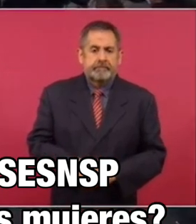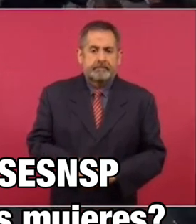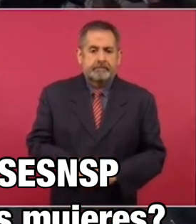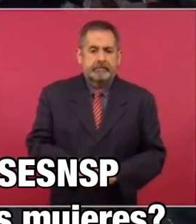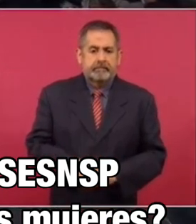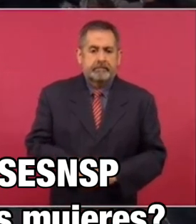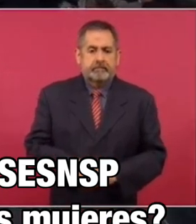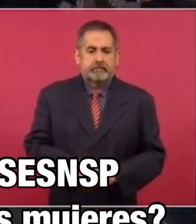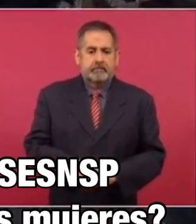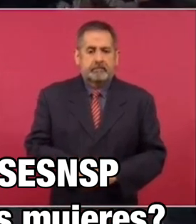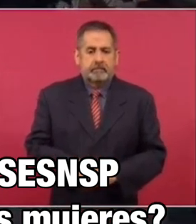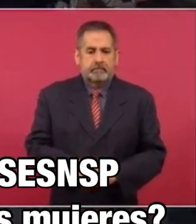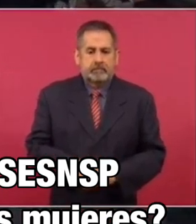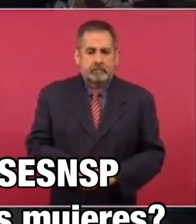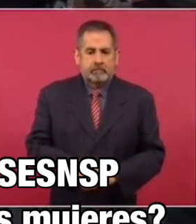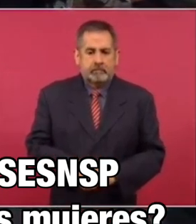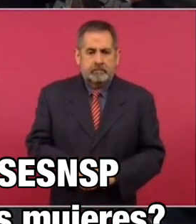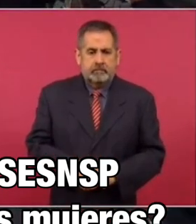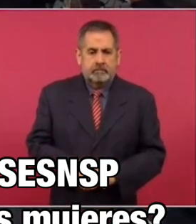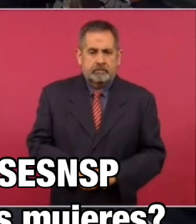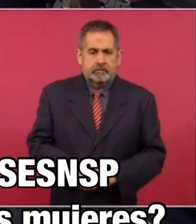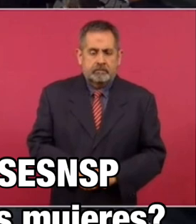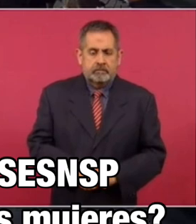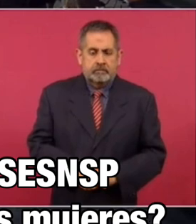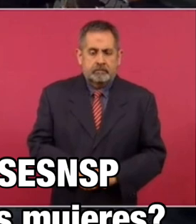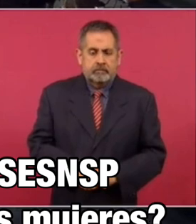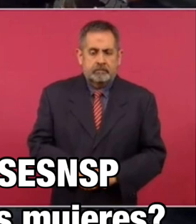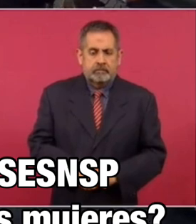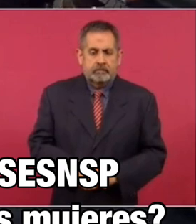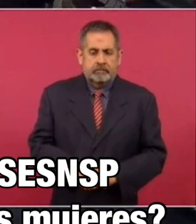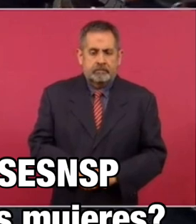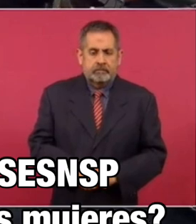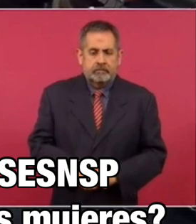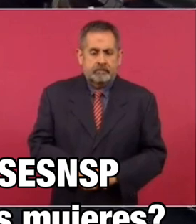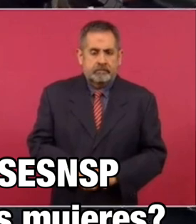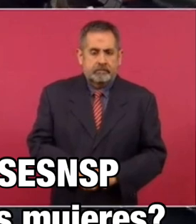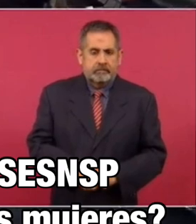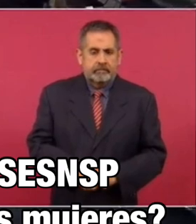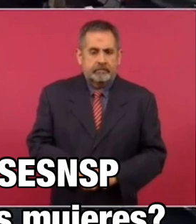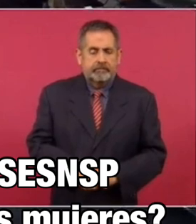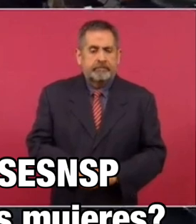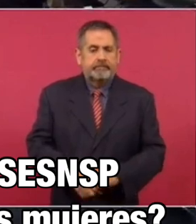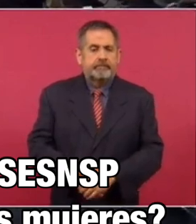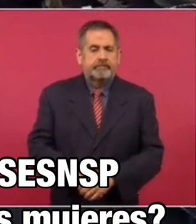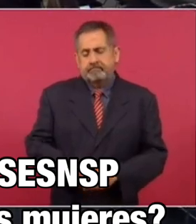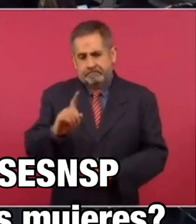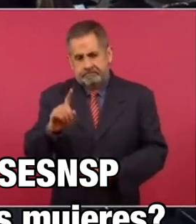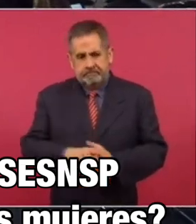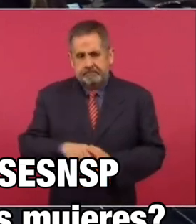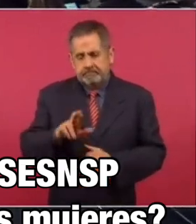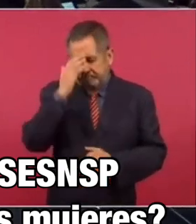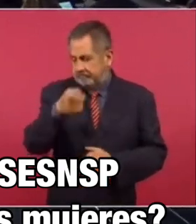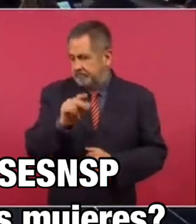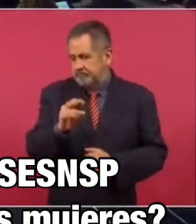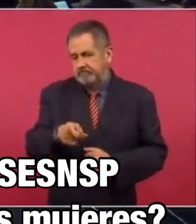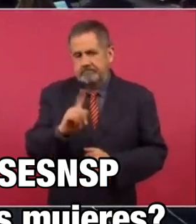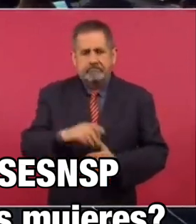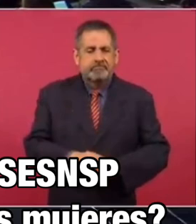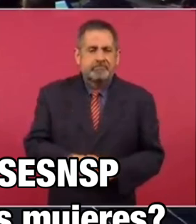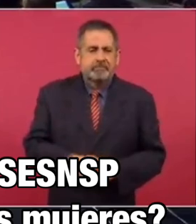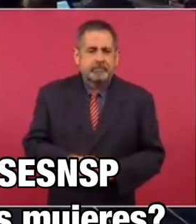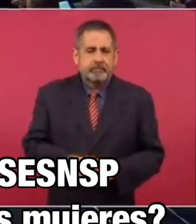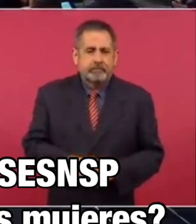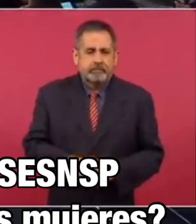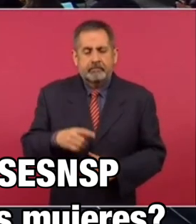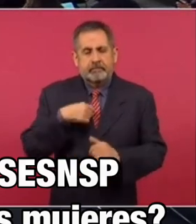mostró el secretario del Ejecutivo nos muestra que hay cifras históricas de romper récords en su gobierno sobre la violencia contra las mujeres? No, no lo reconozco. No,